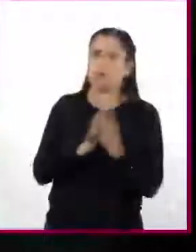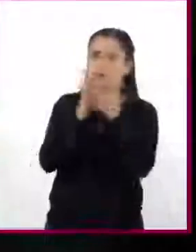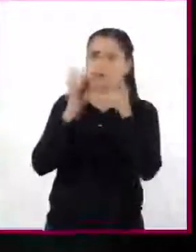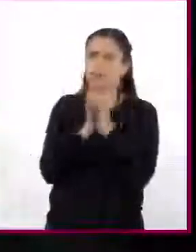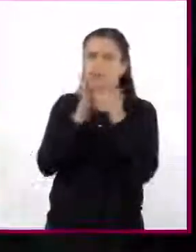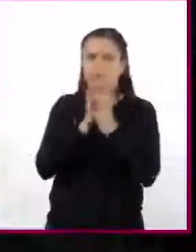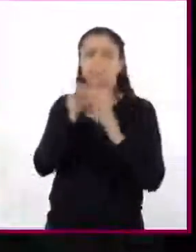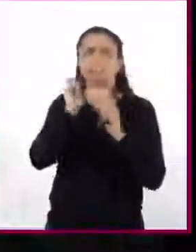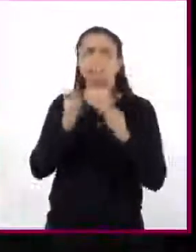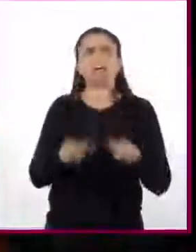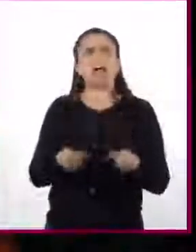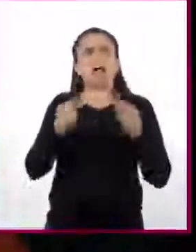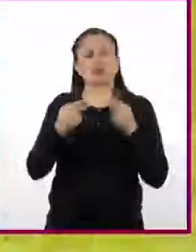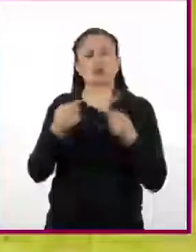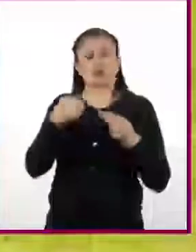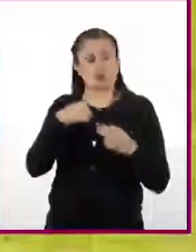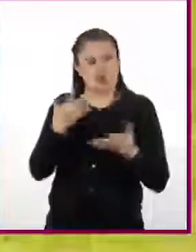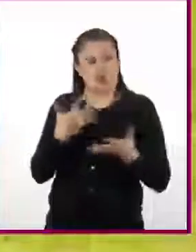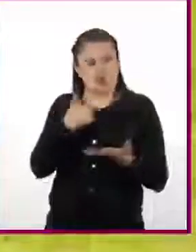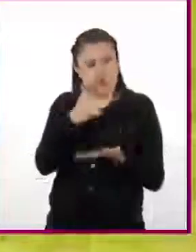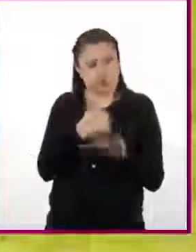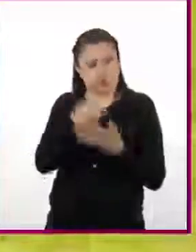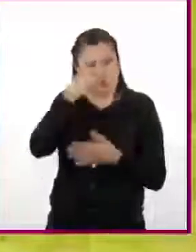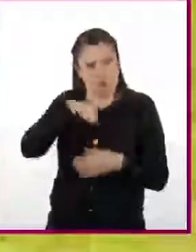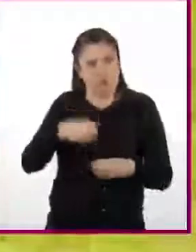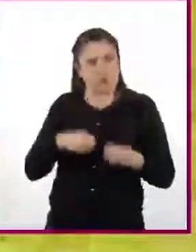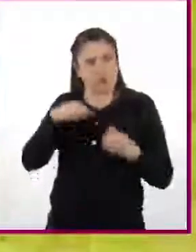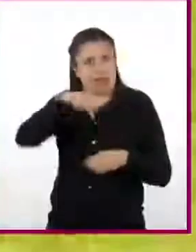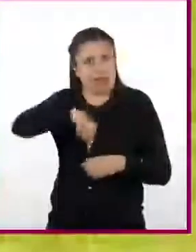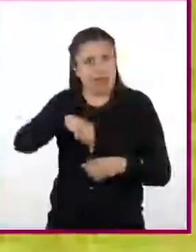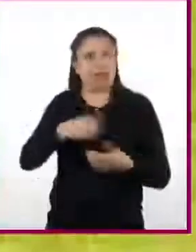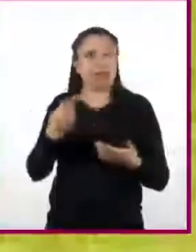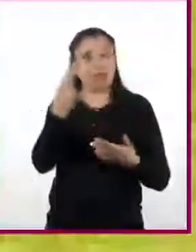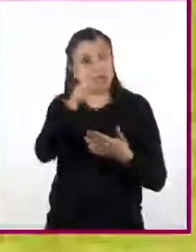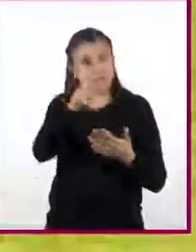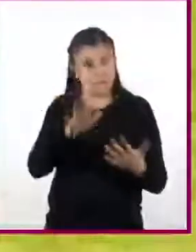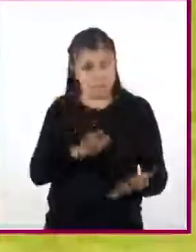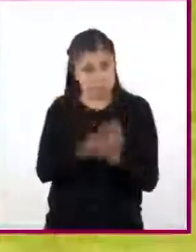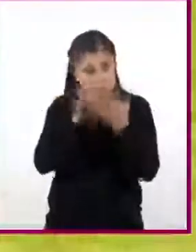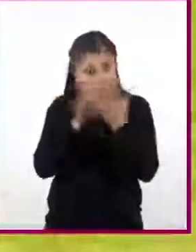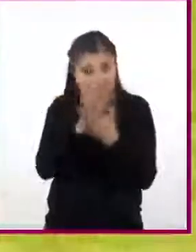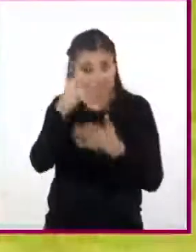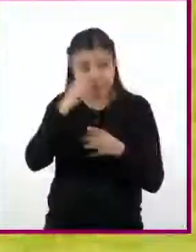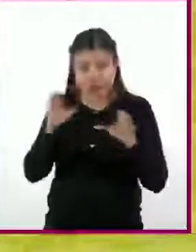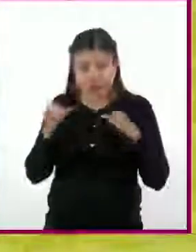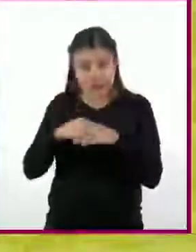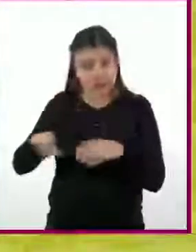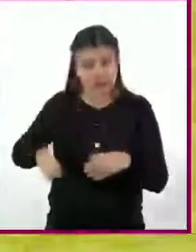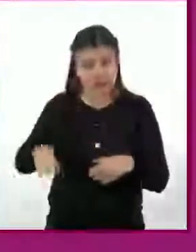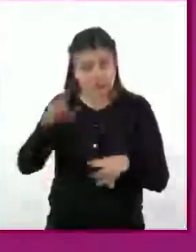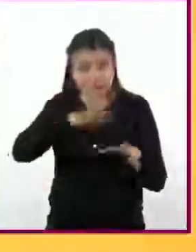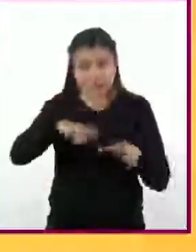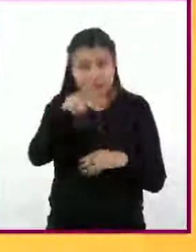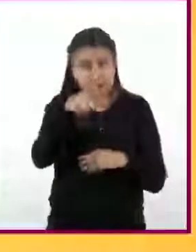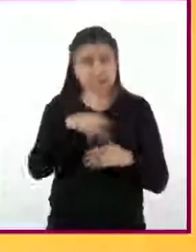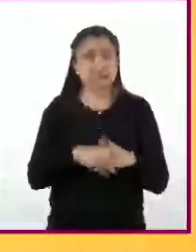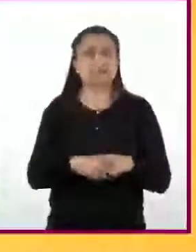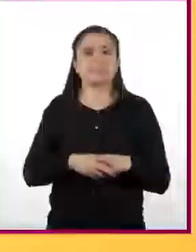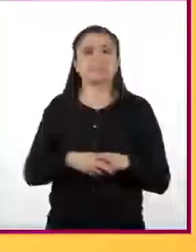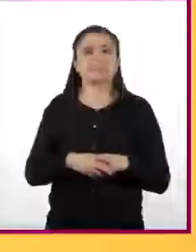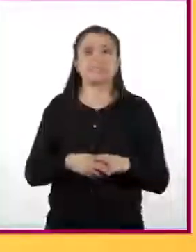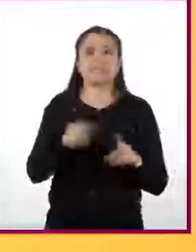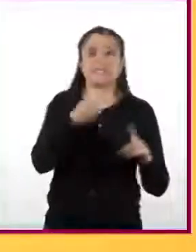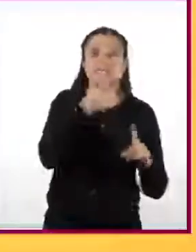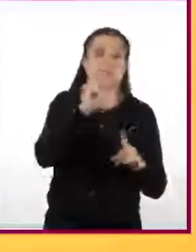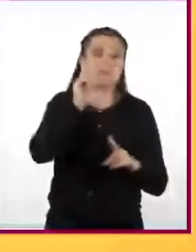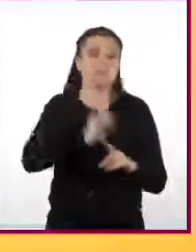participación en los asuntos que nos afectan. ¿Y tú, de qué manera participas en asuntos de interés colectivo? Las